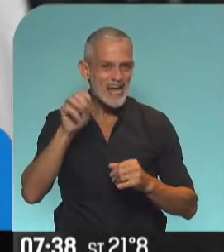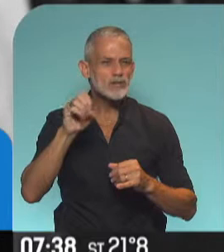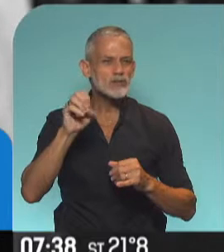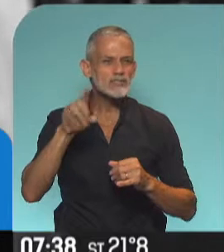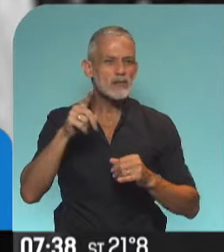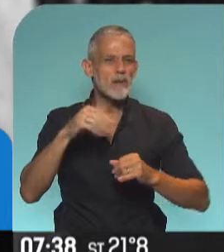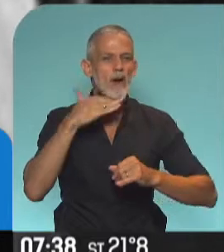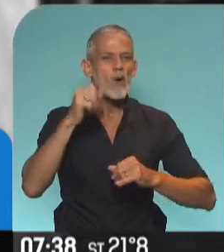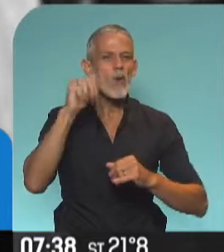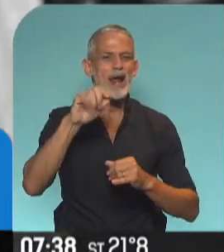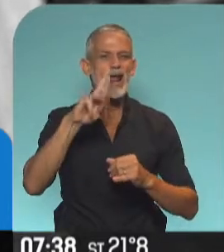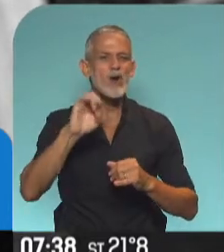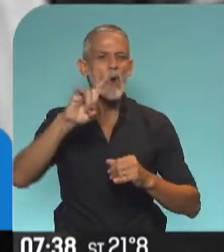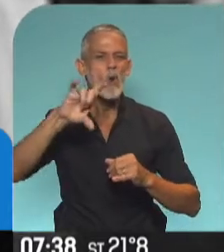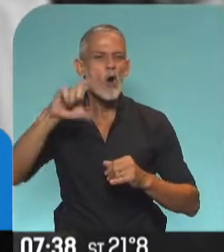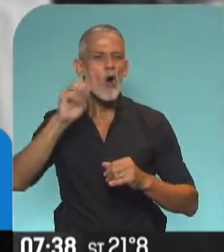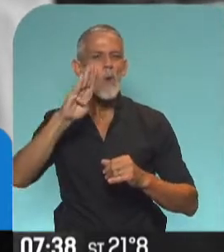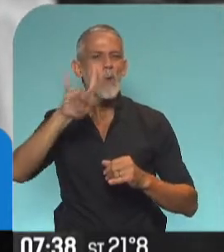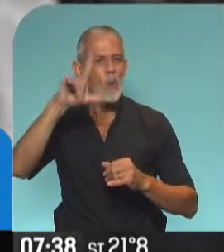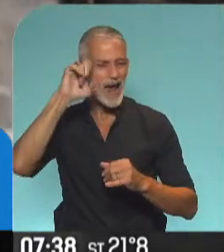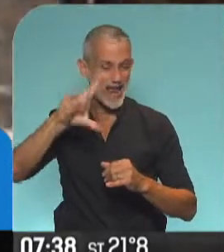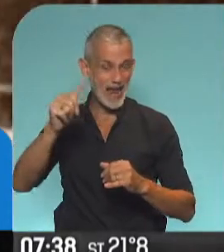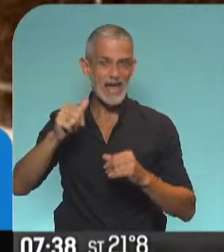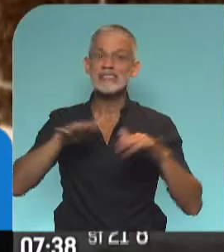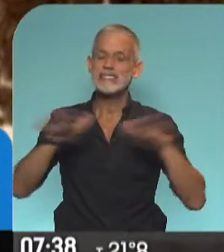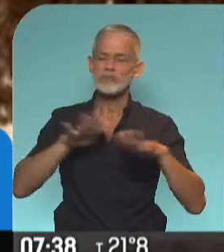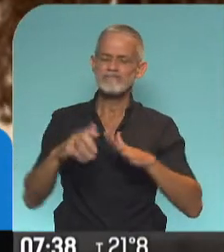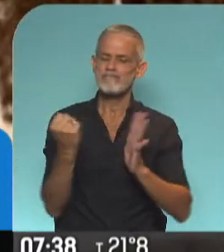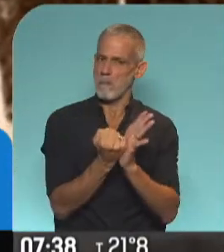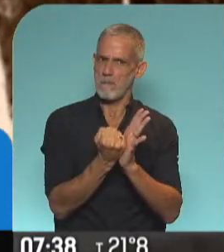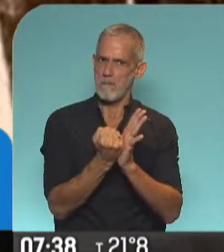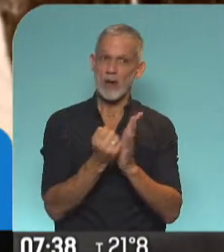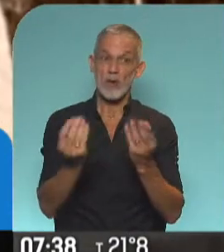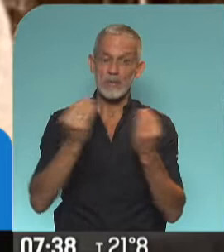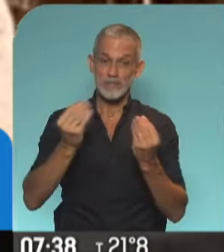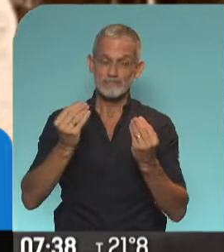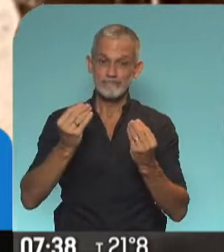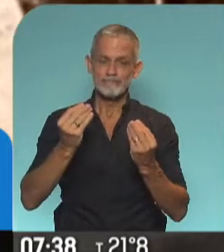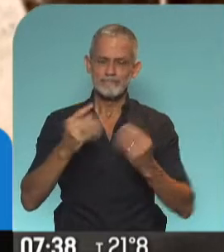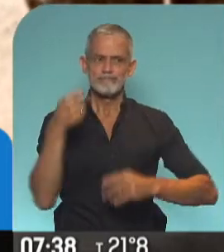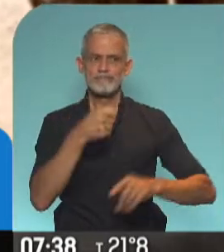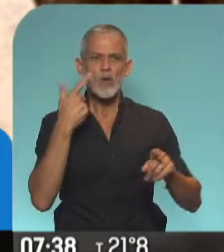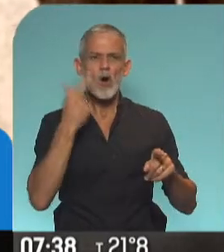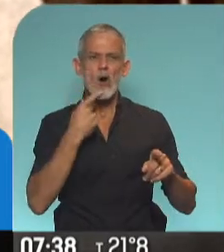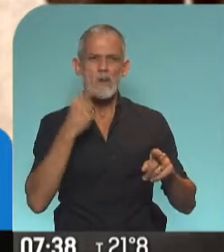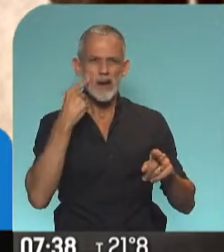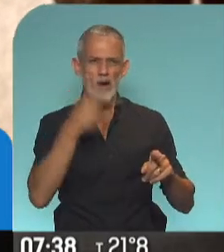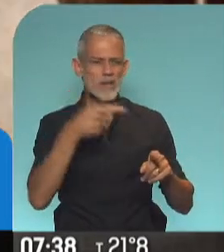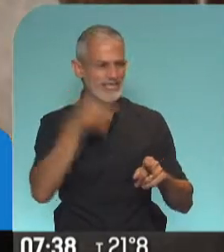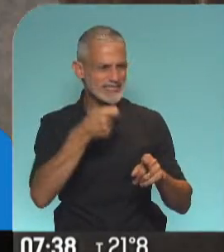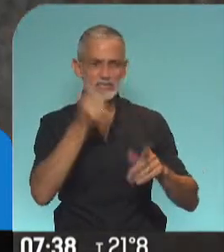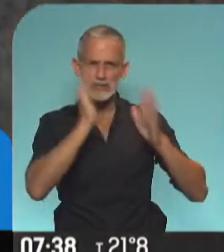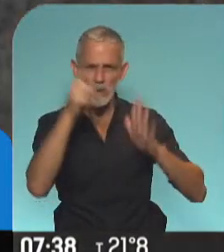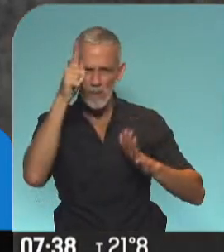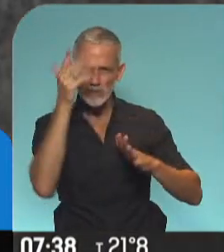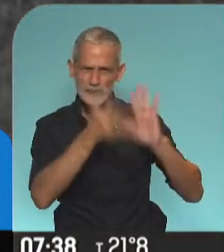llamada Juana Rouco Vuela vivió una situación que la marcó para siempre: el asesinato de un joven producto de la represión